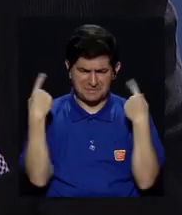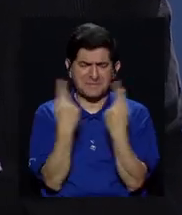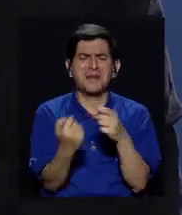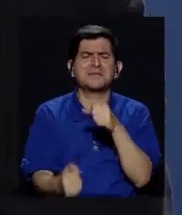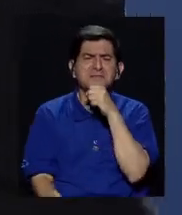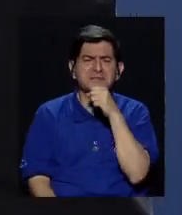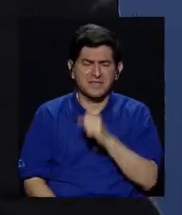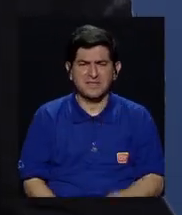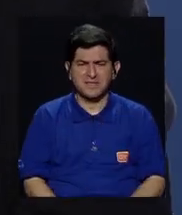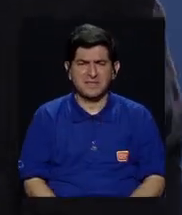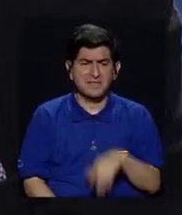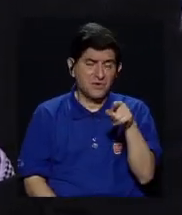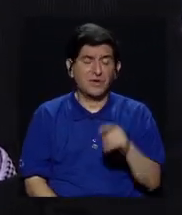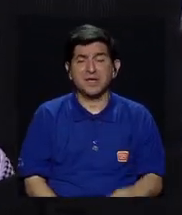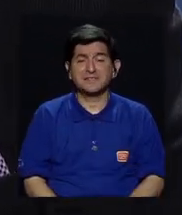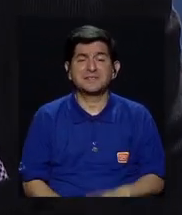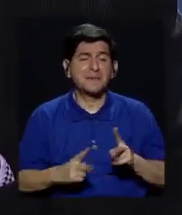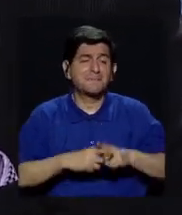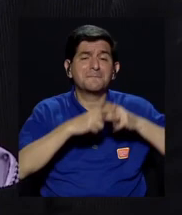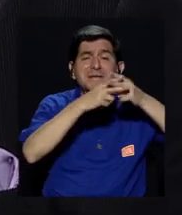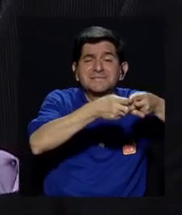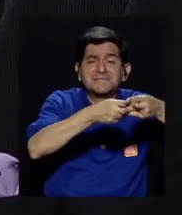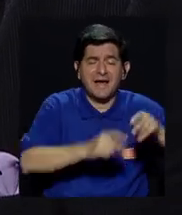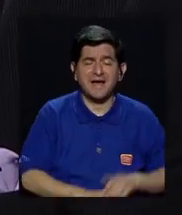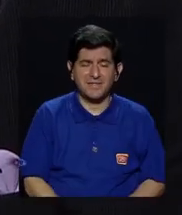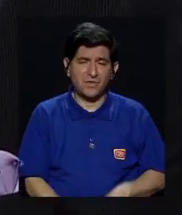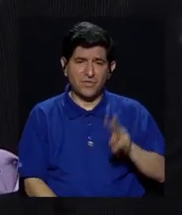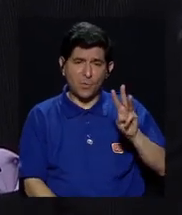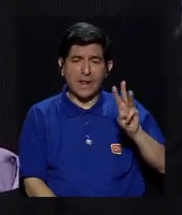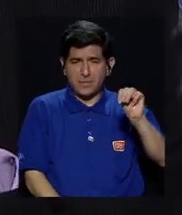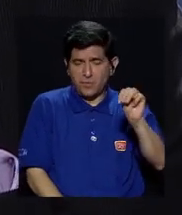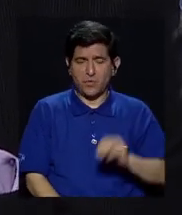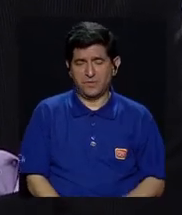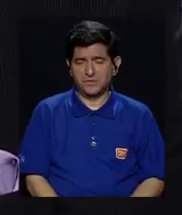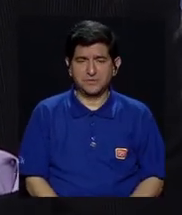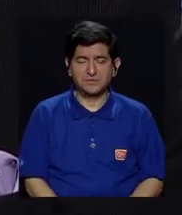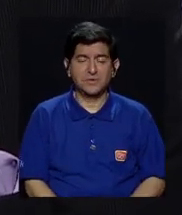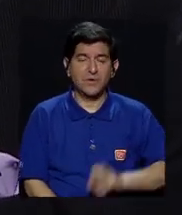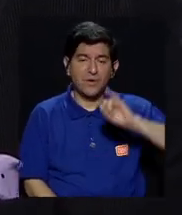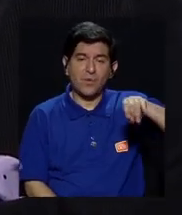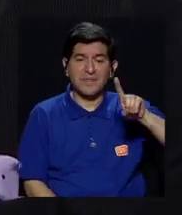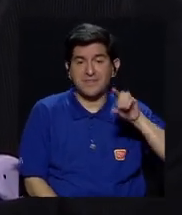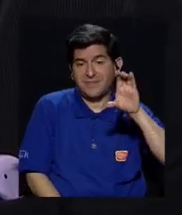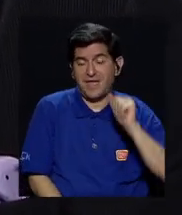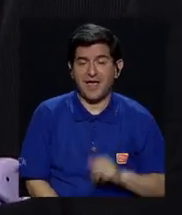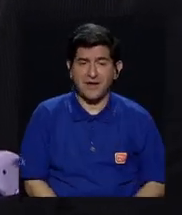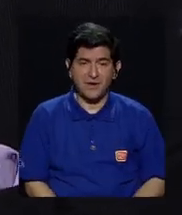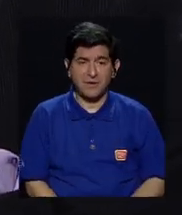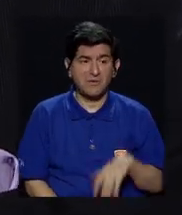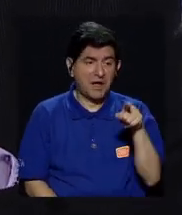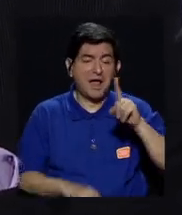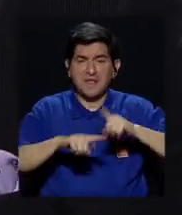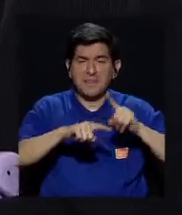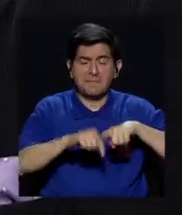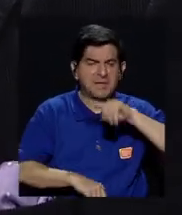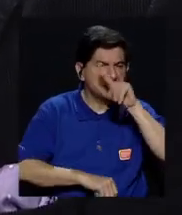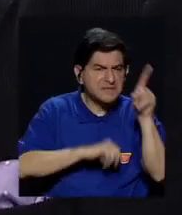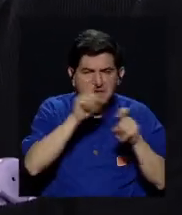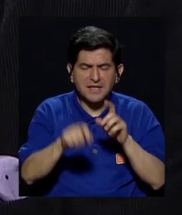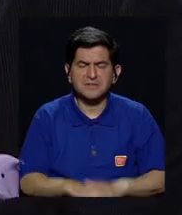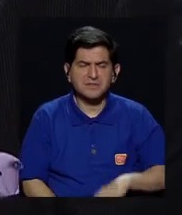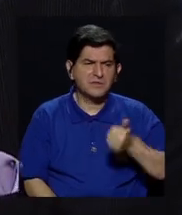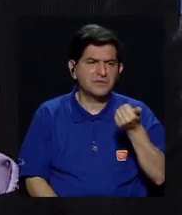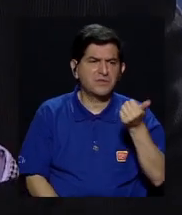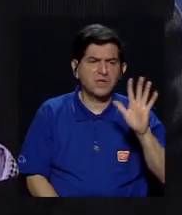es una franquicia por llamarlo de alguna forma yo en walter exactamente donde juan juan diego logran dependiendo las encuestas de